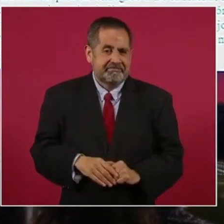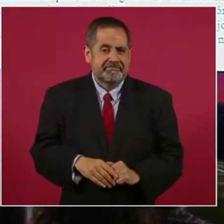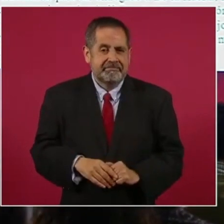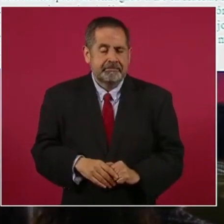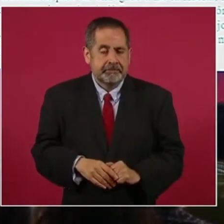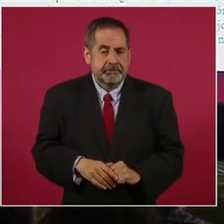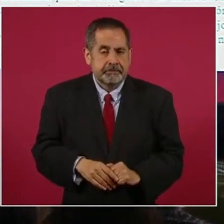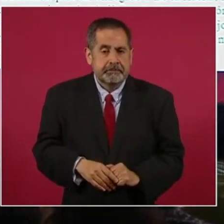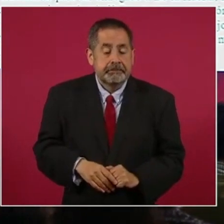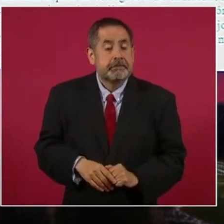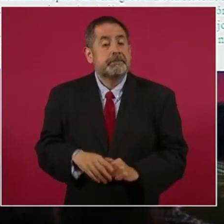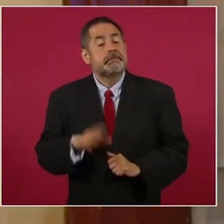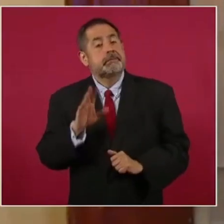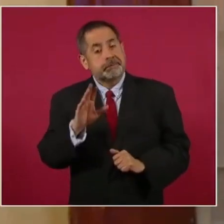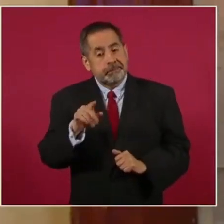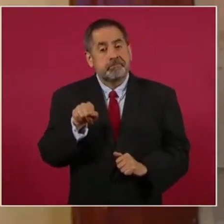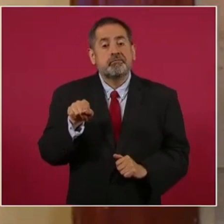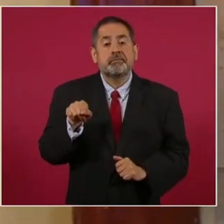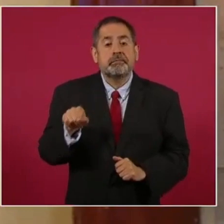Que con toda seguridad